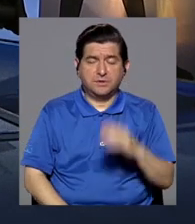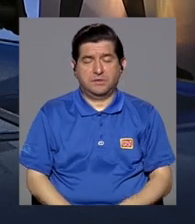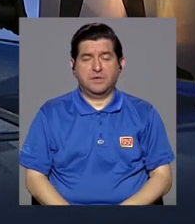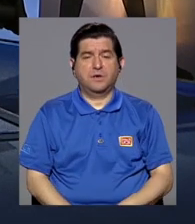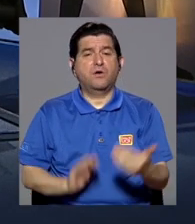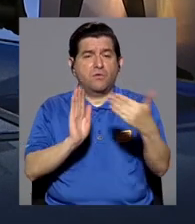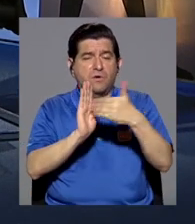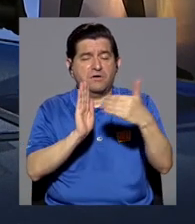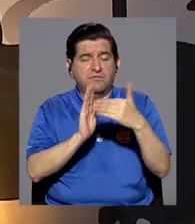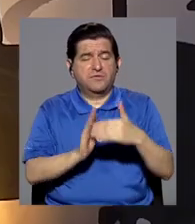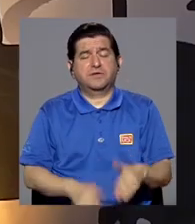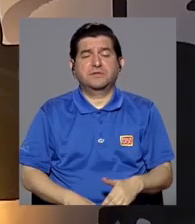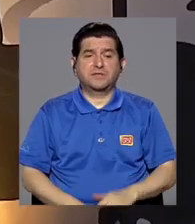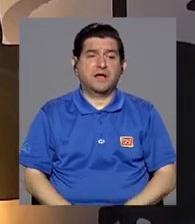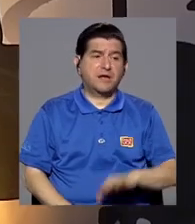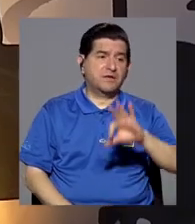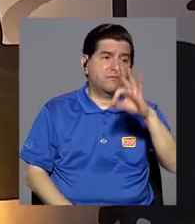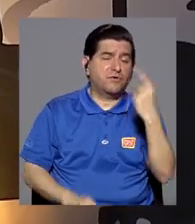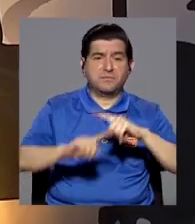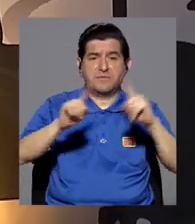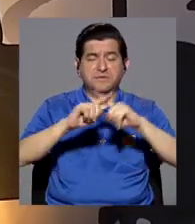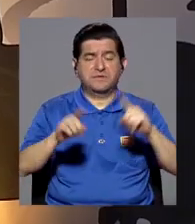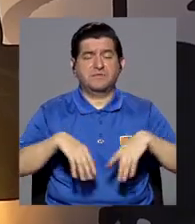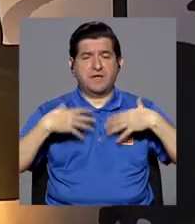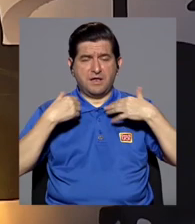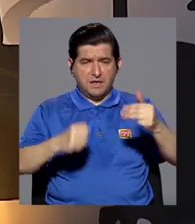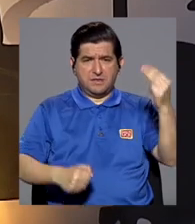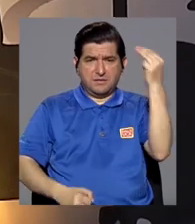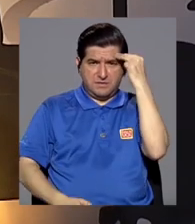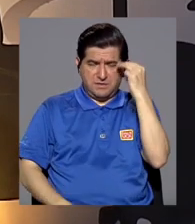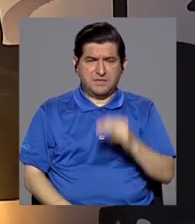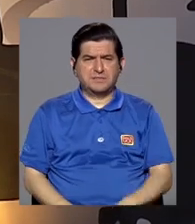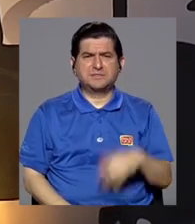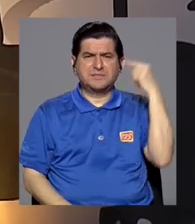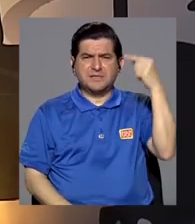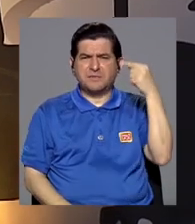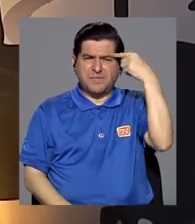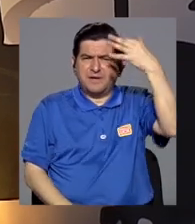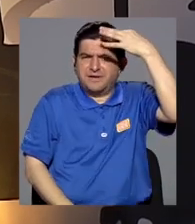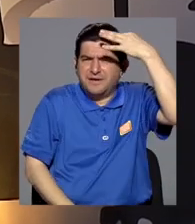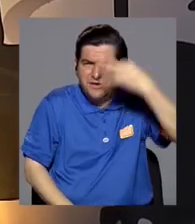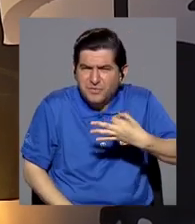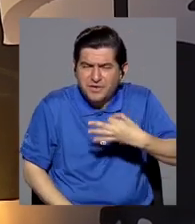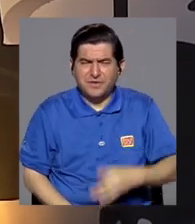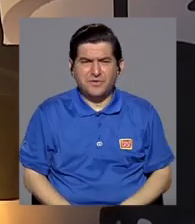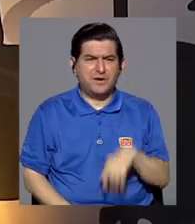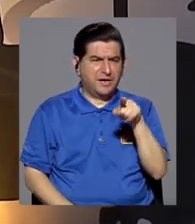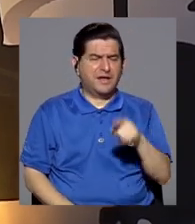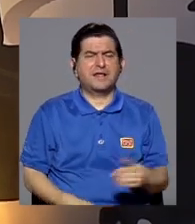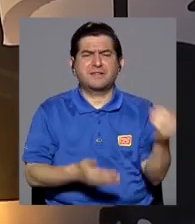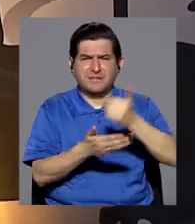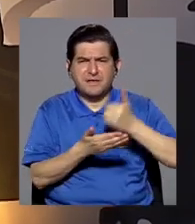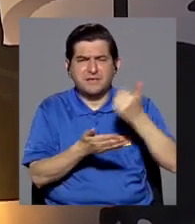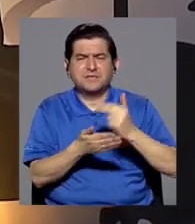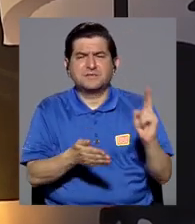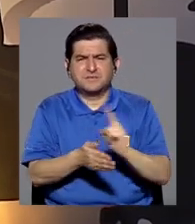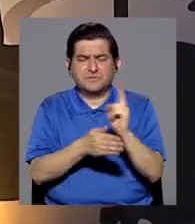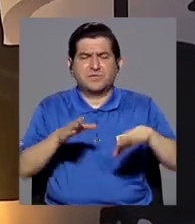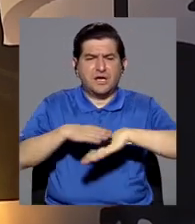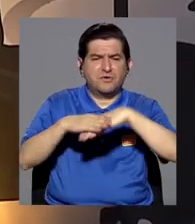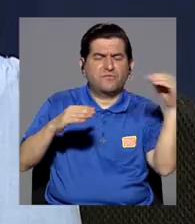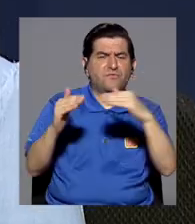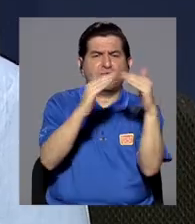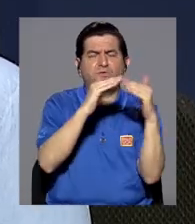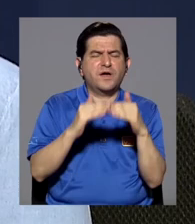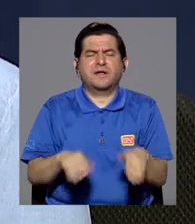afecciones de la salud mental qué hay que hacer para convencer al estado de llevar estos recursos fuera de la